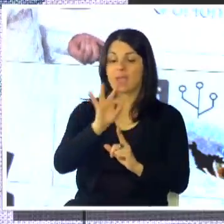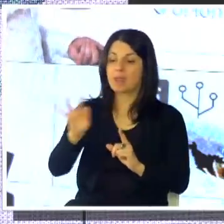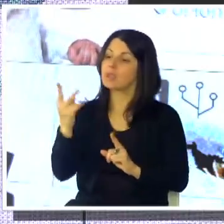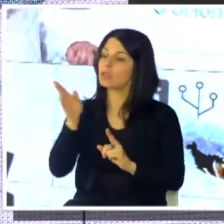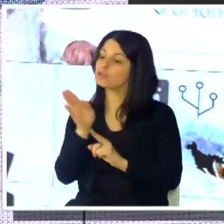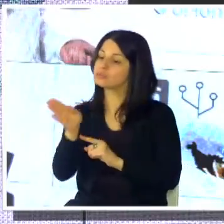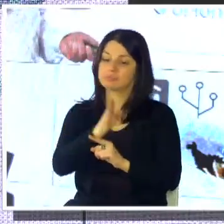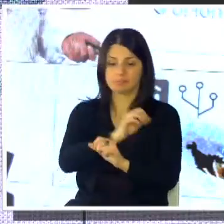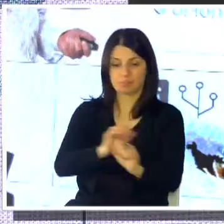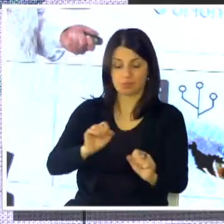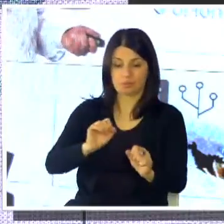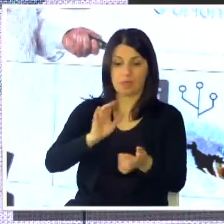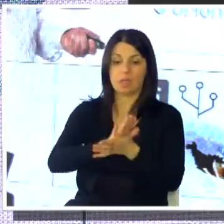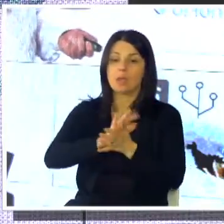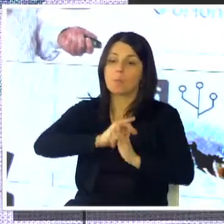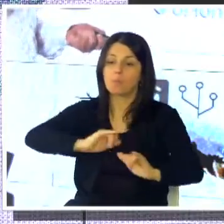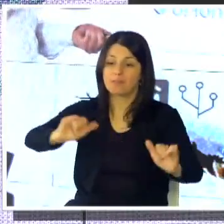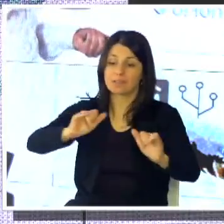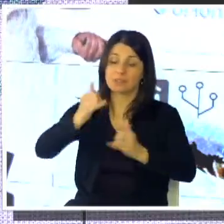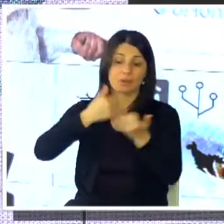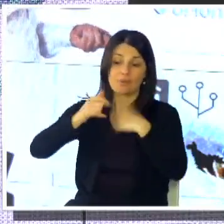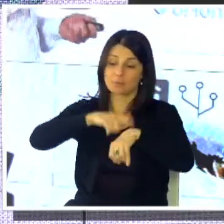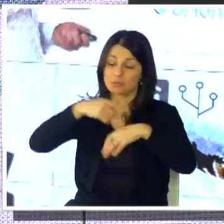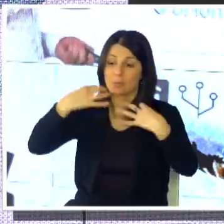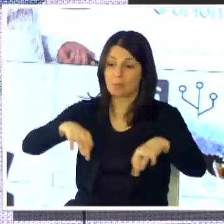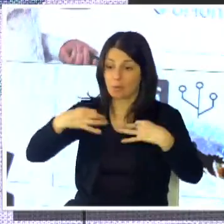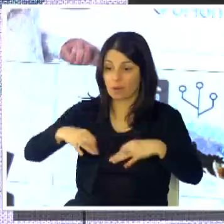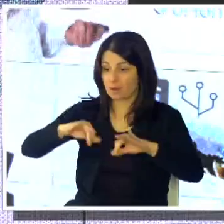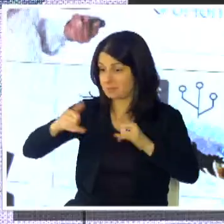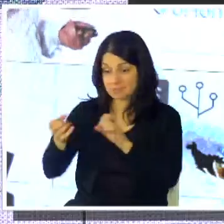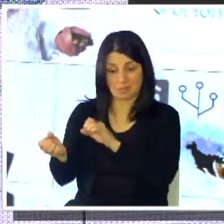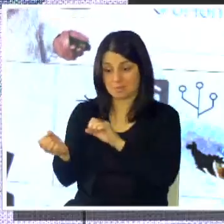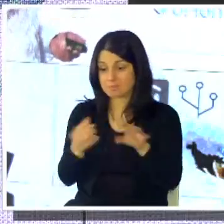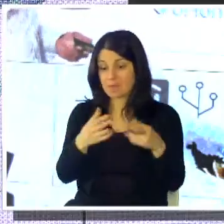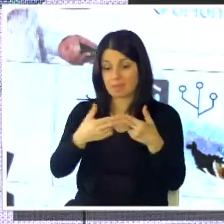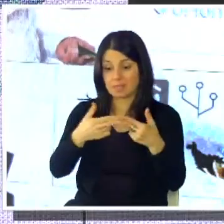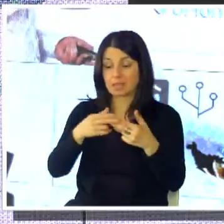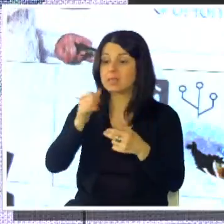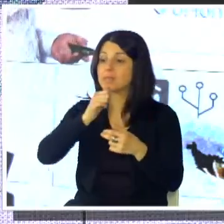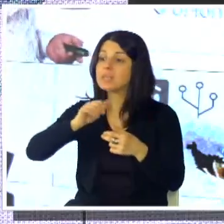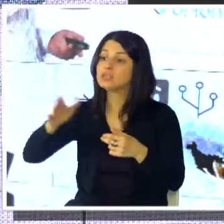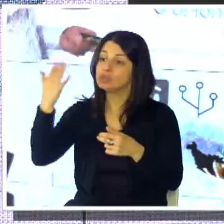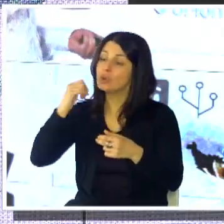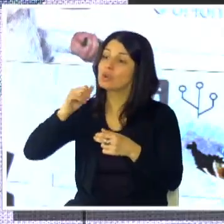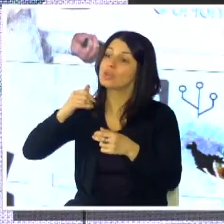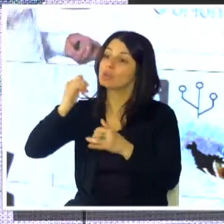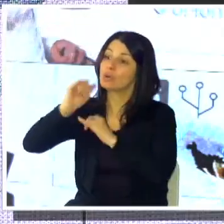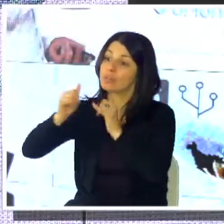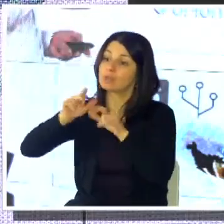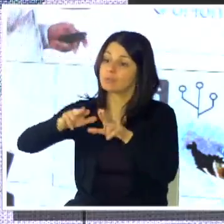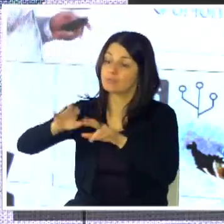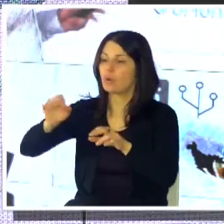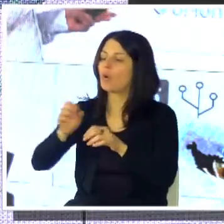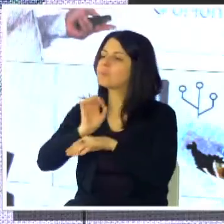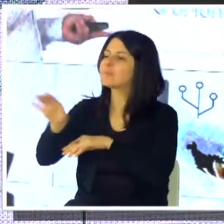la publicación del dato en tiempo real, que es la que va a Orion, se persiste los datos históricos que son válidos o se envían a un canal de